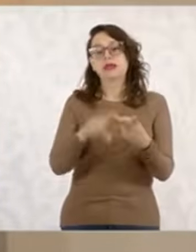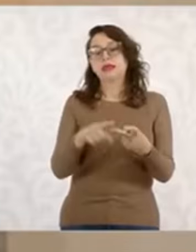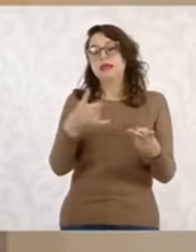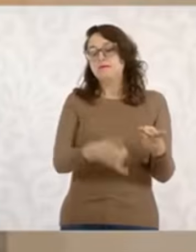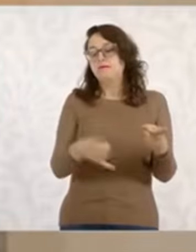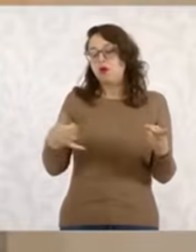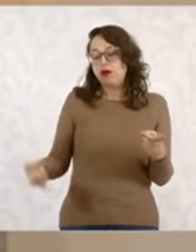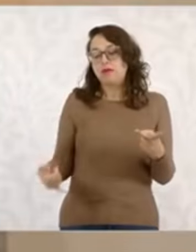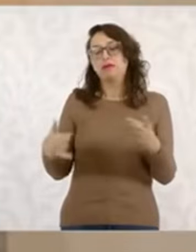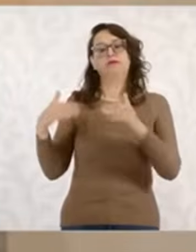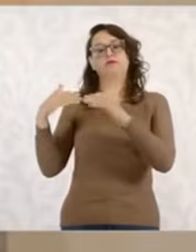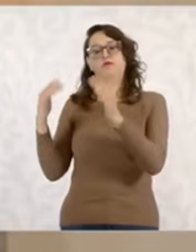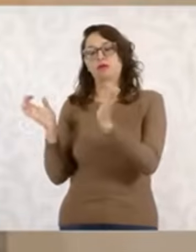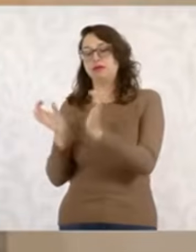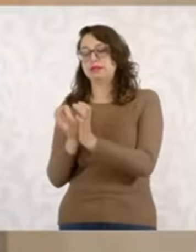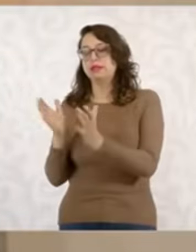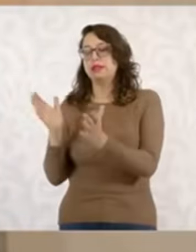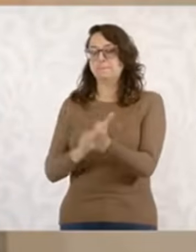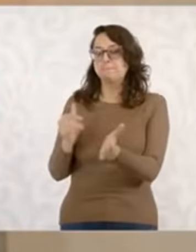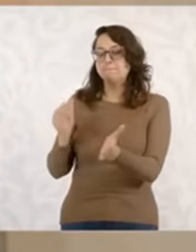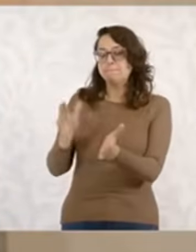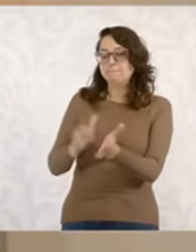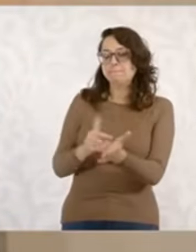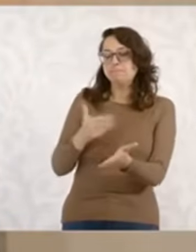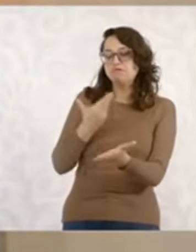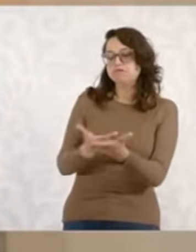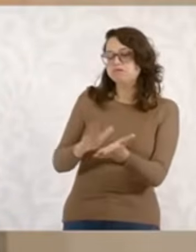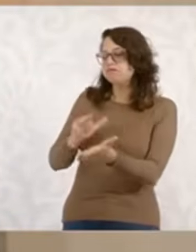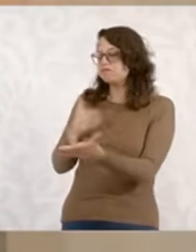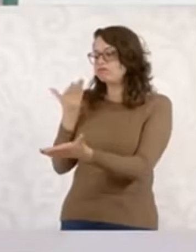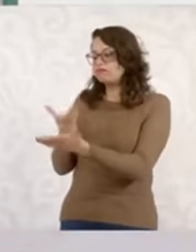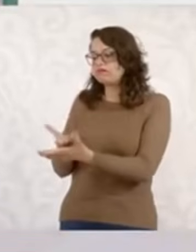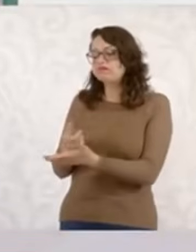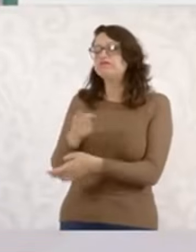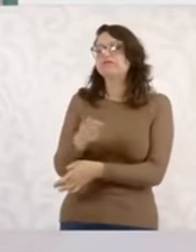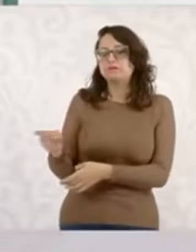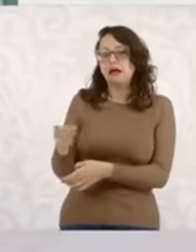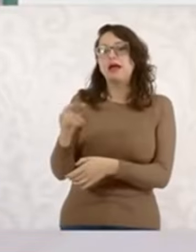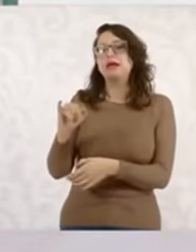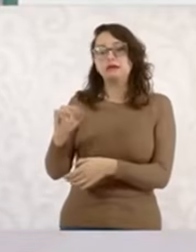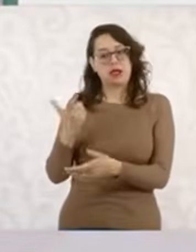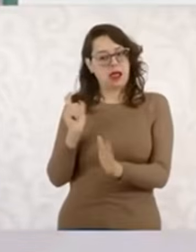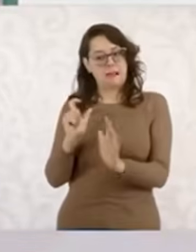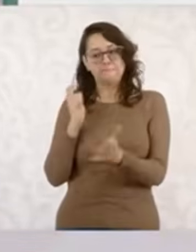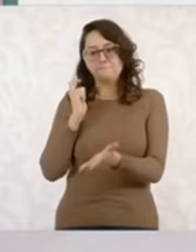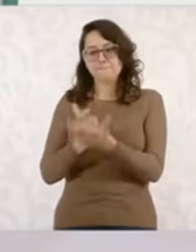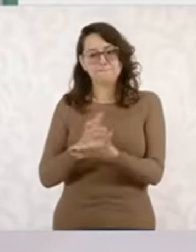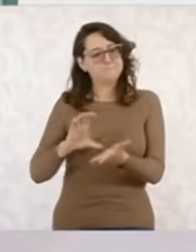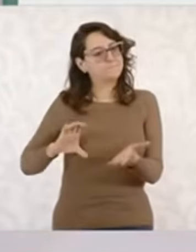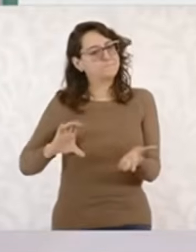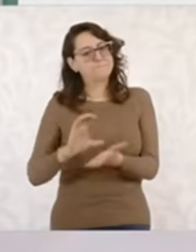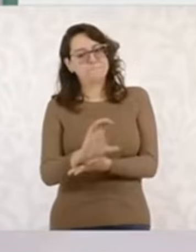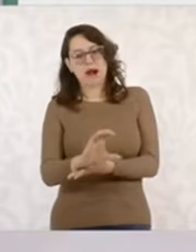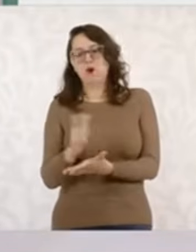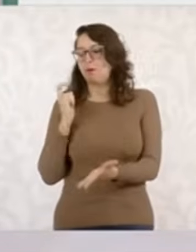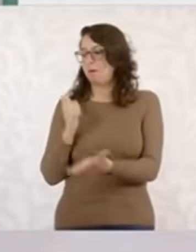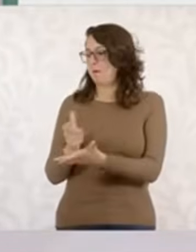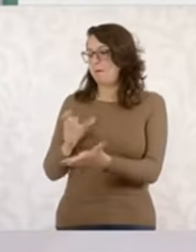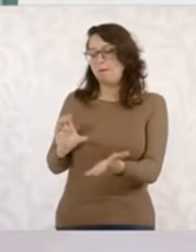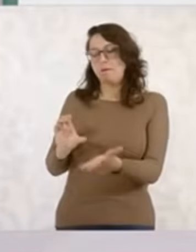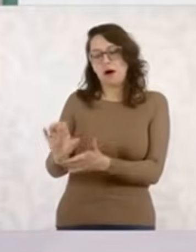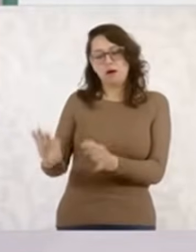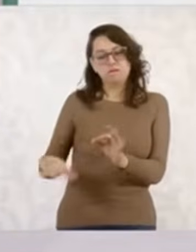Infonavit y de Foviste, que se refiere a la certeza jurídica, a la liquidación de créditos y que también ha